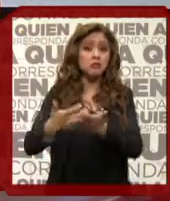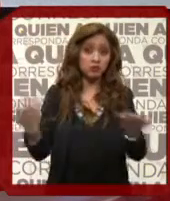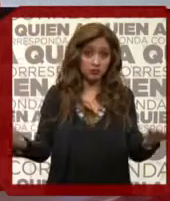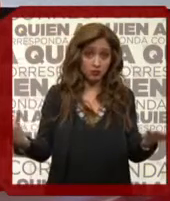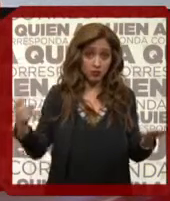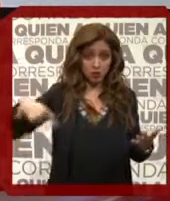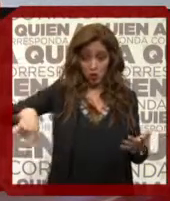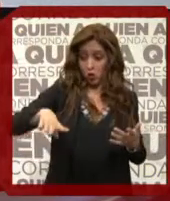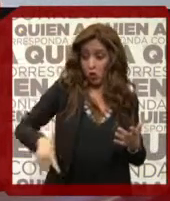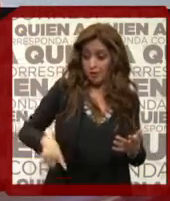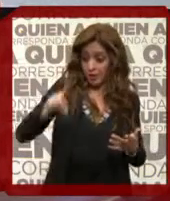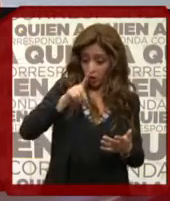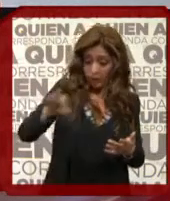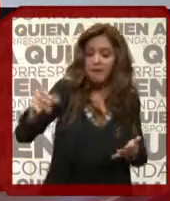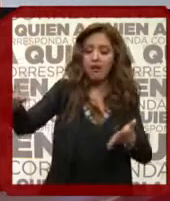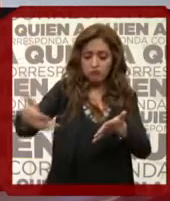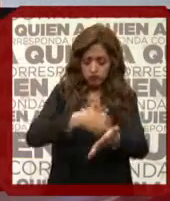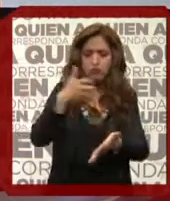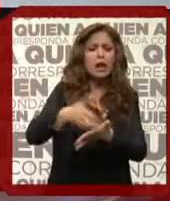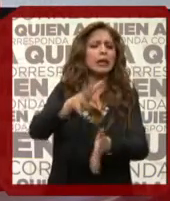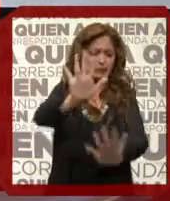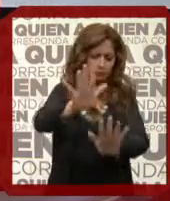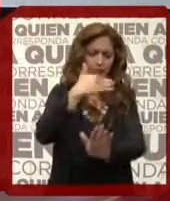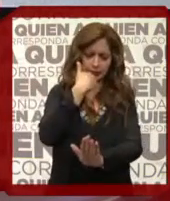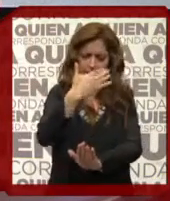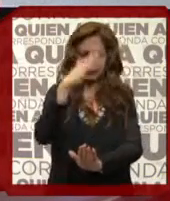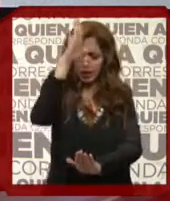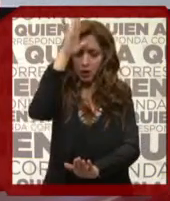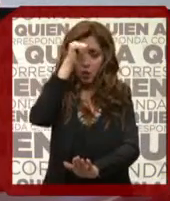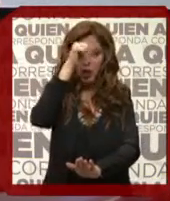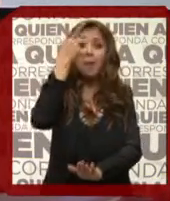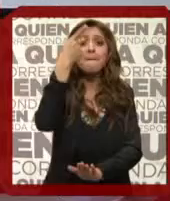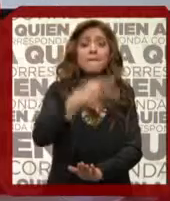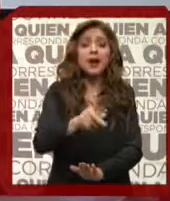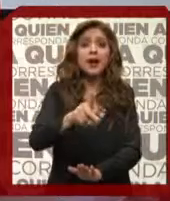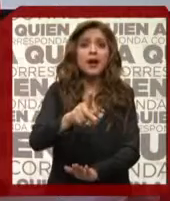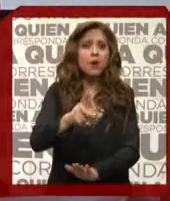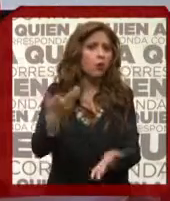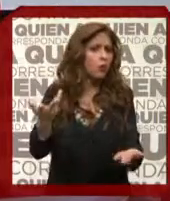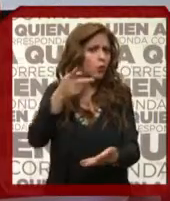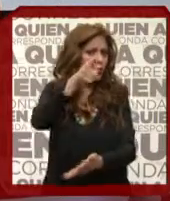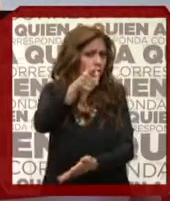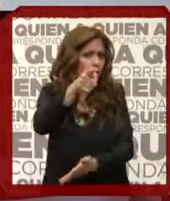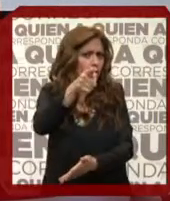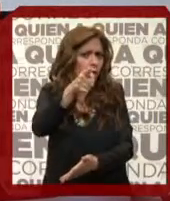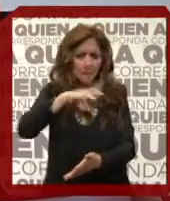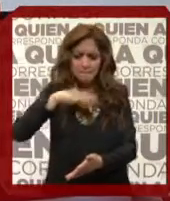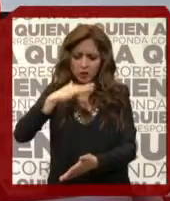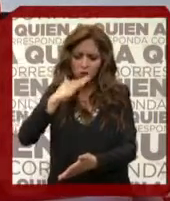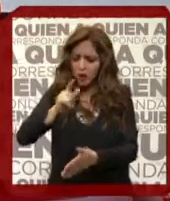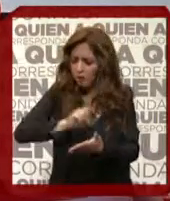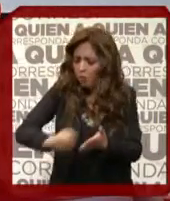el Gobierno de Distrito Federal tiene que hacerlo. De acuerdo, muy bien, es la chamba de ellos desasolvar. Pero si hay basura,